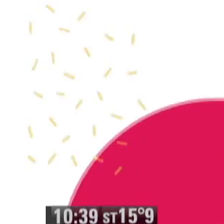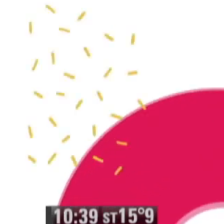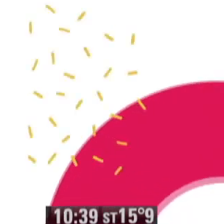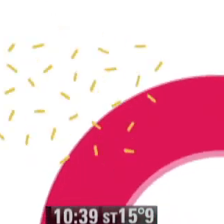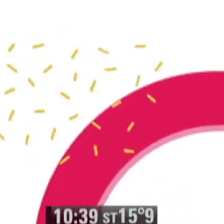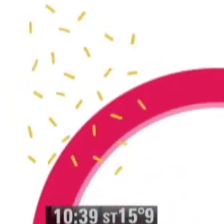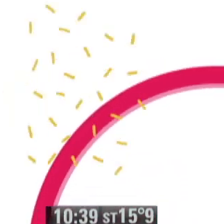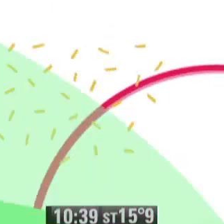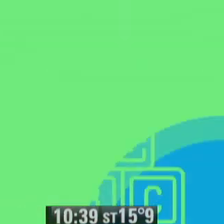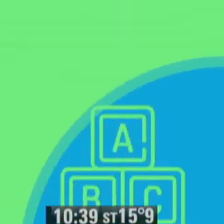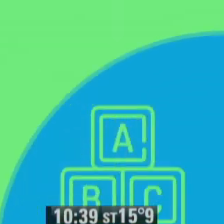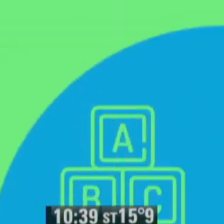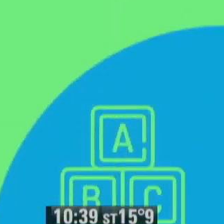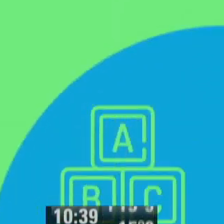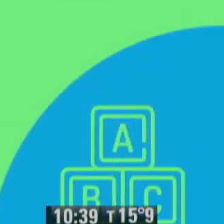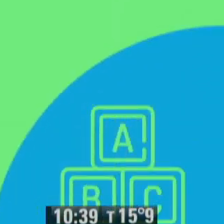pero